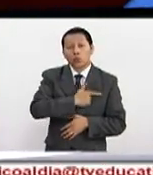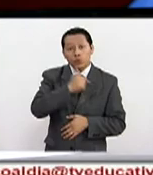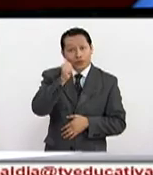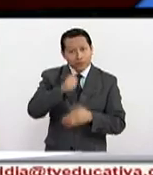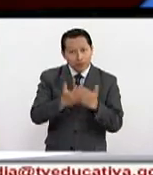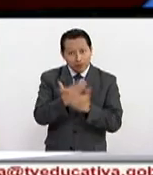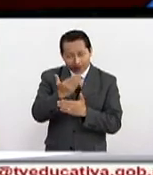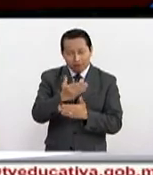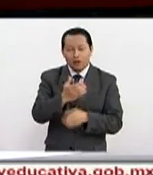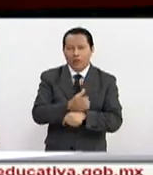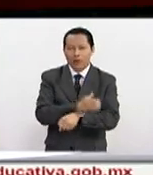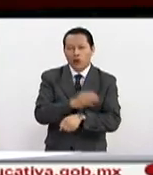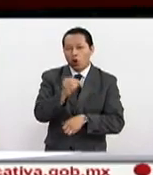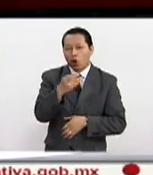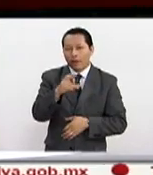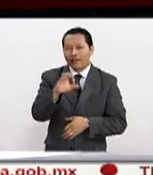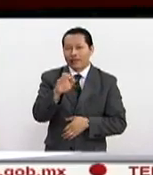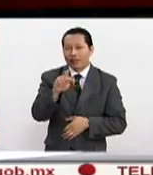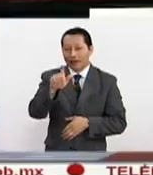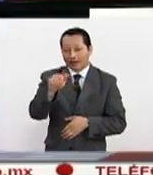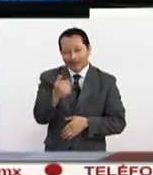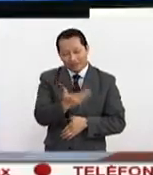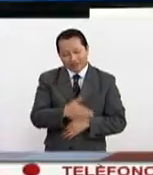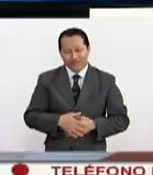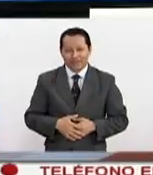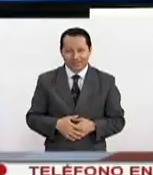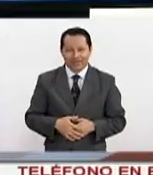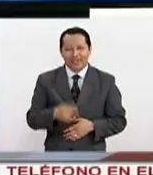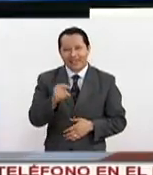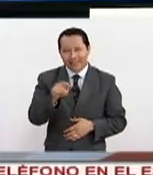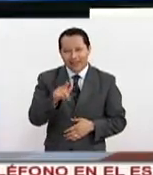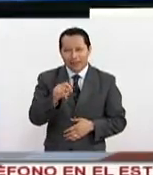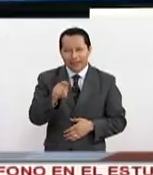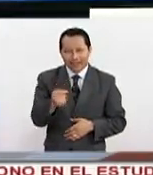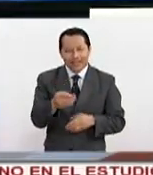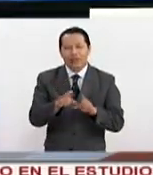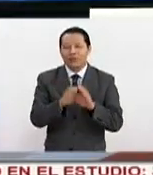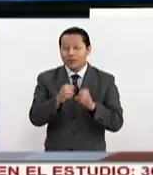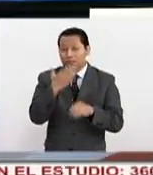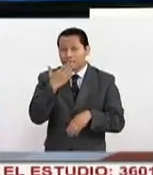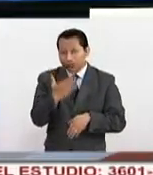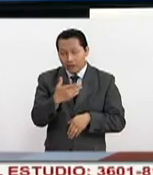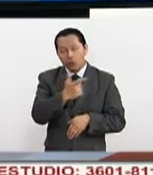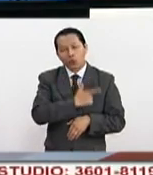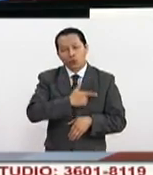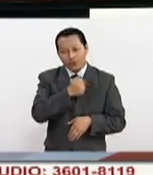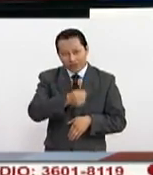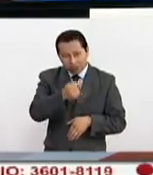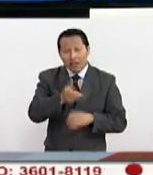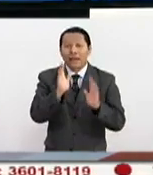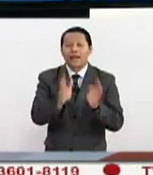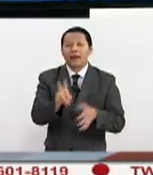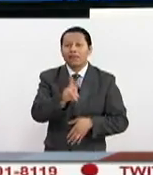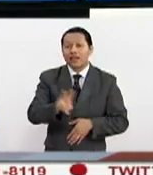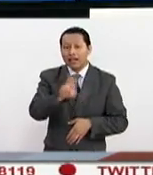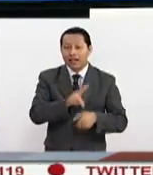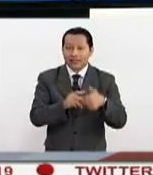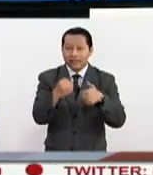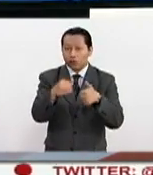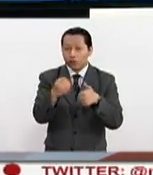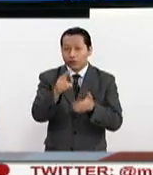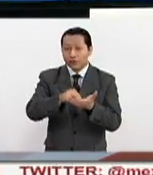como cada mañana, a mi compañero Omar Cepeda. Omar. ¿Qué tal, Pati? ¿Cómo te va? Es un placer saludarte y más si ya es viernes 6 de octubre